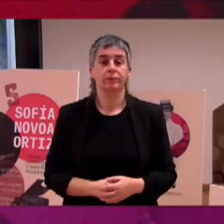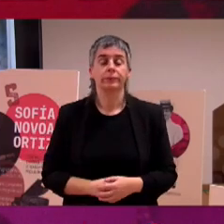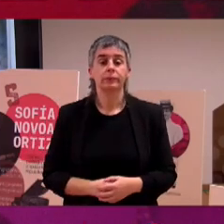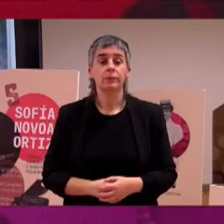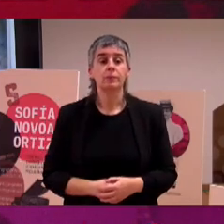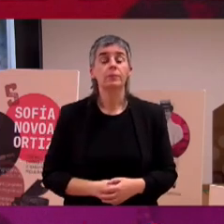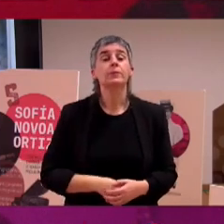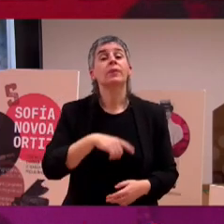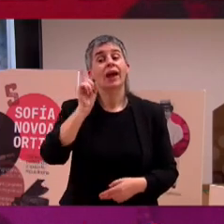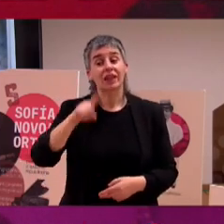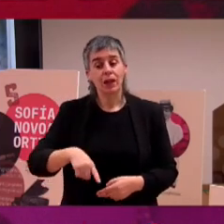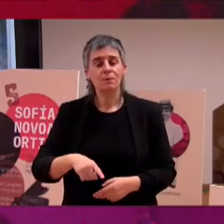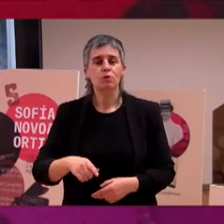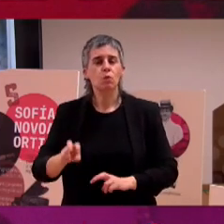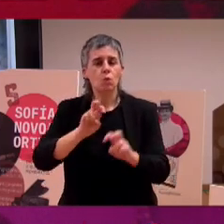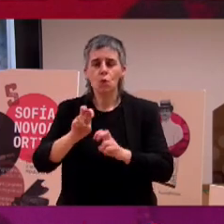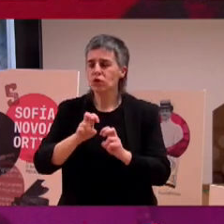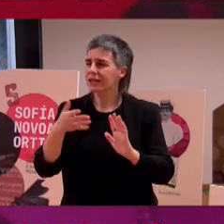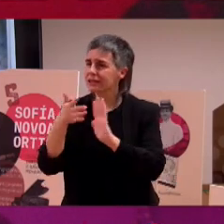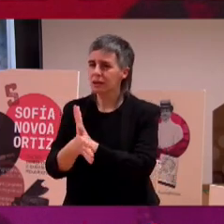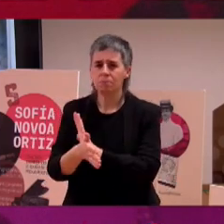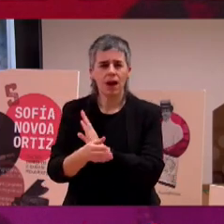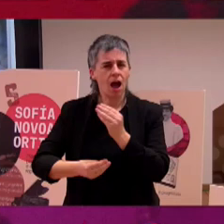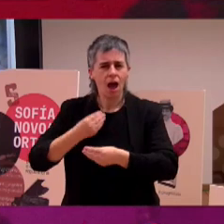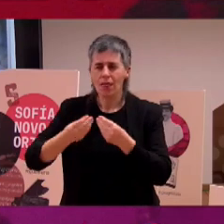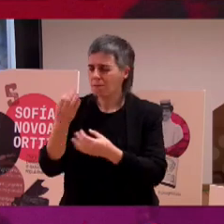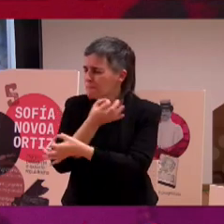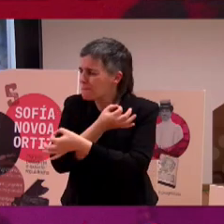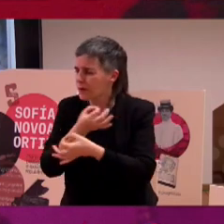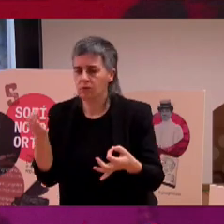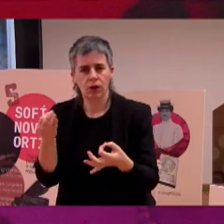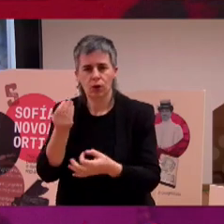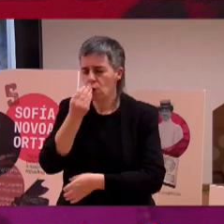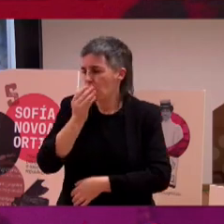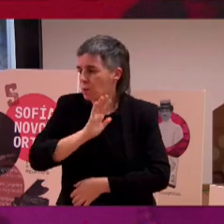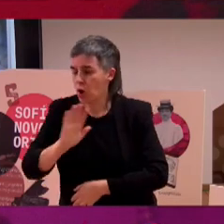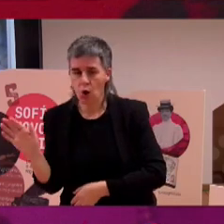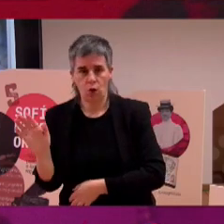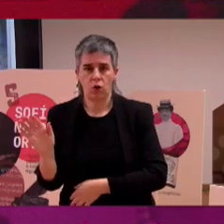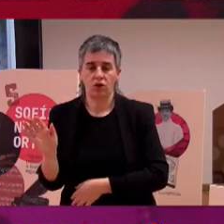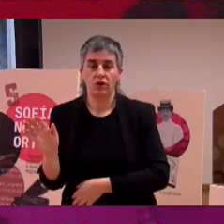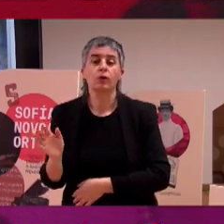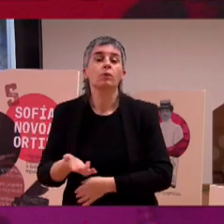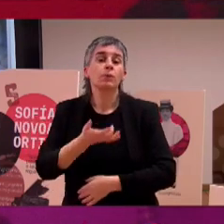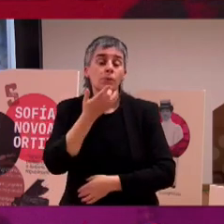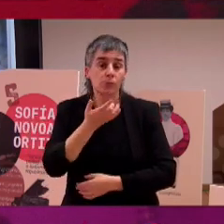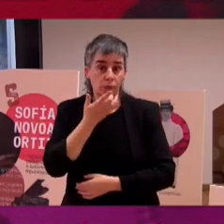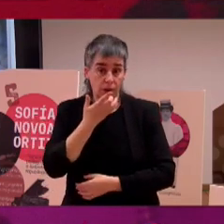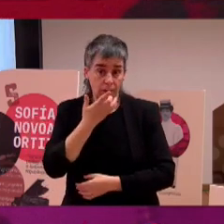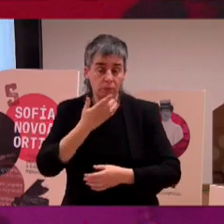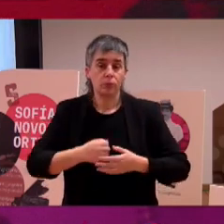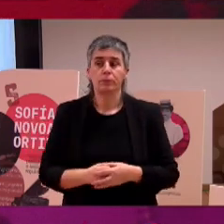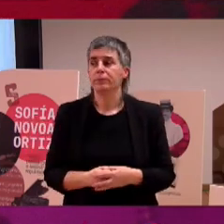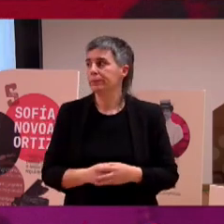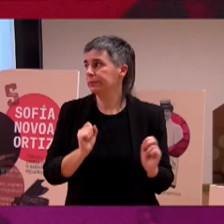é sempre a busca da excelencia, sempre fuxe da mediocridade, non? Así, por exemplo,